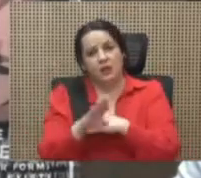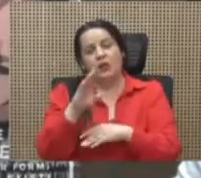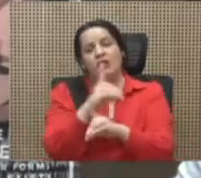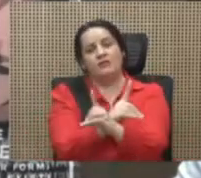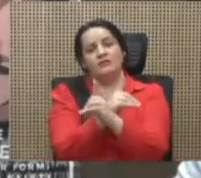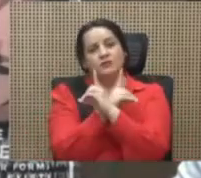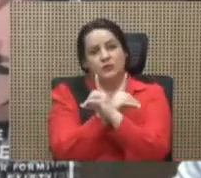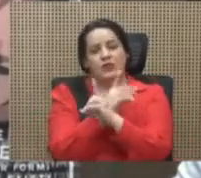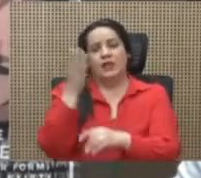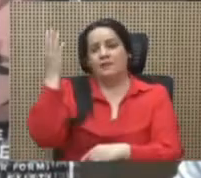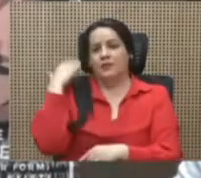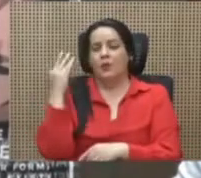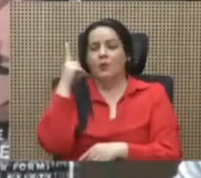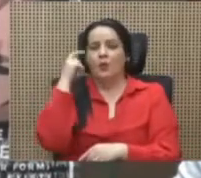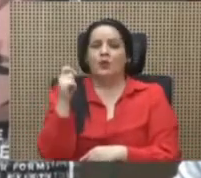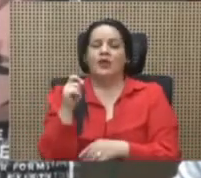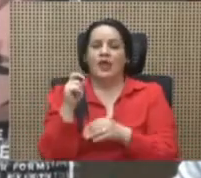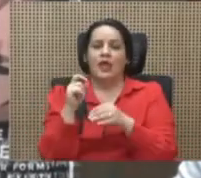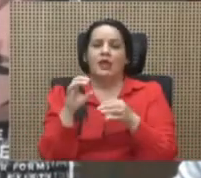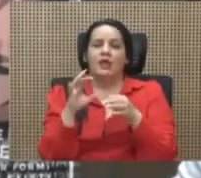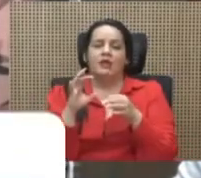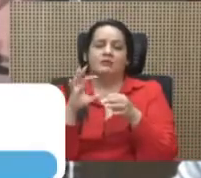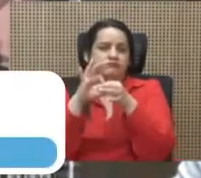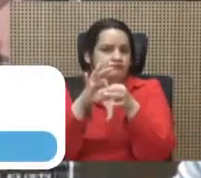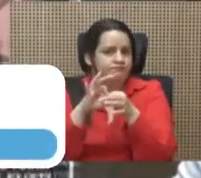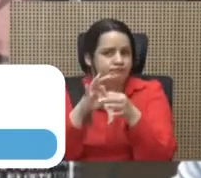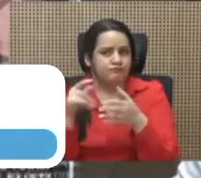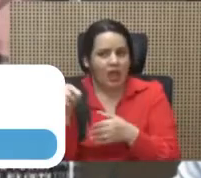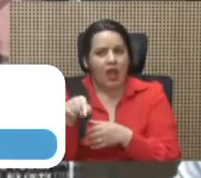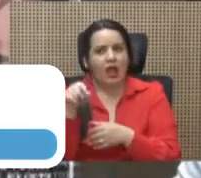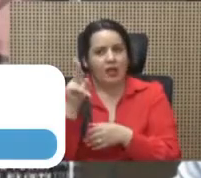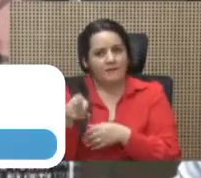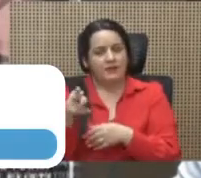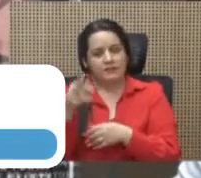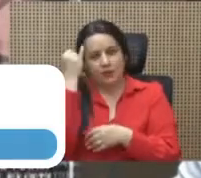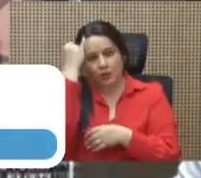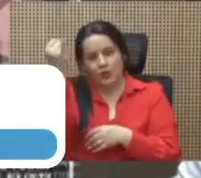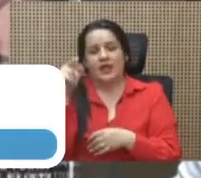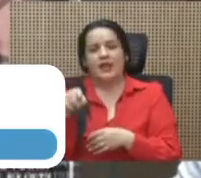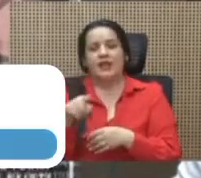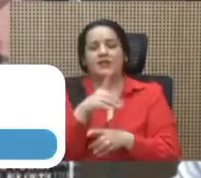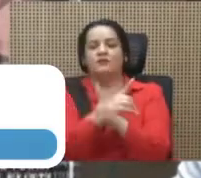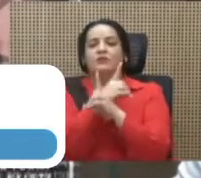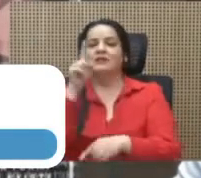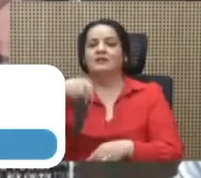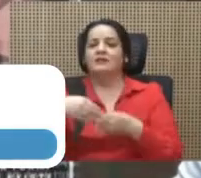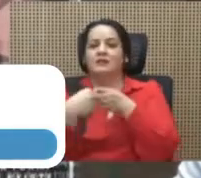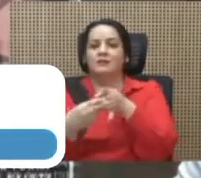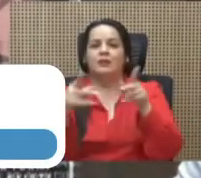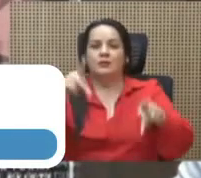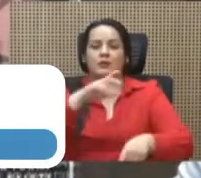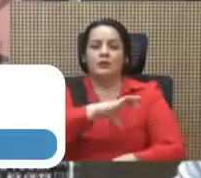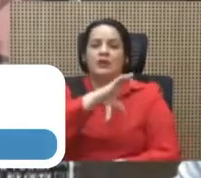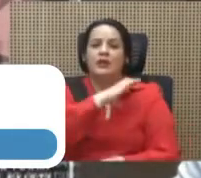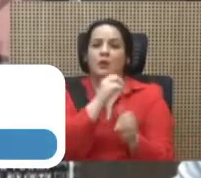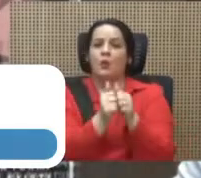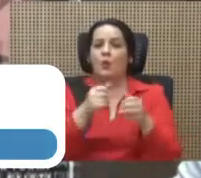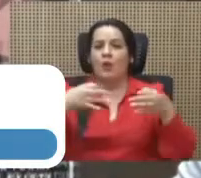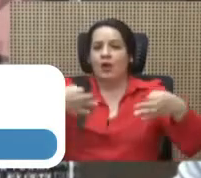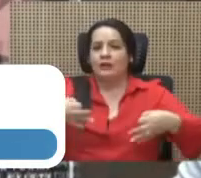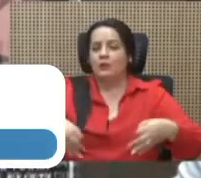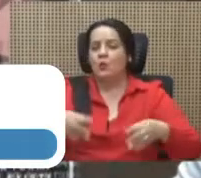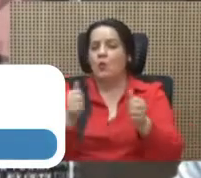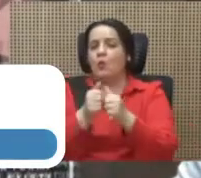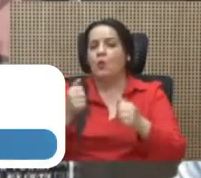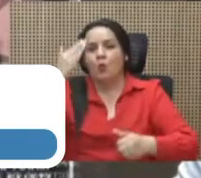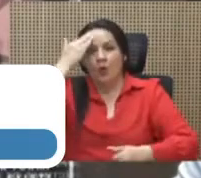eran de esa misma ideología la defensoría requiere ser liderada por una persona con carácter con determinación con objetividad